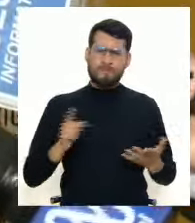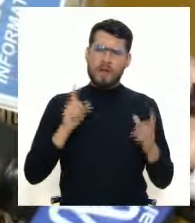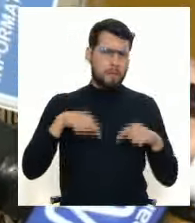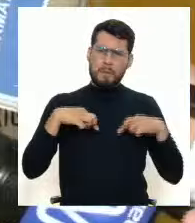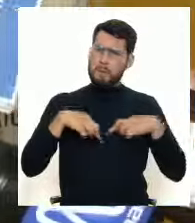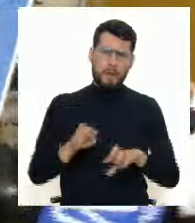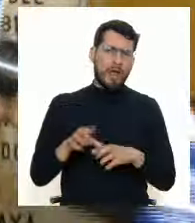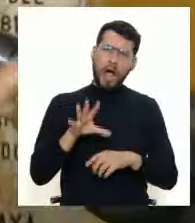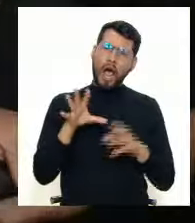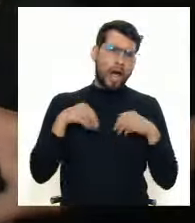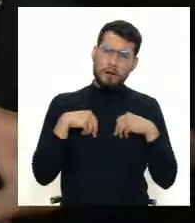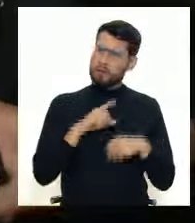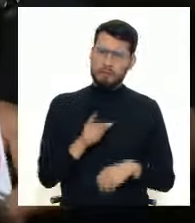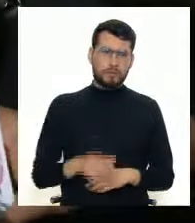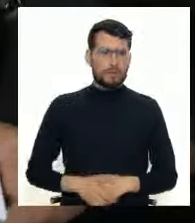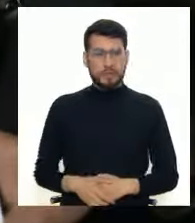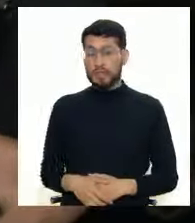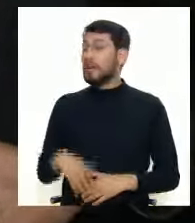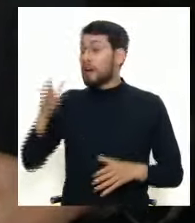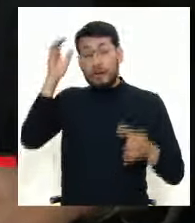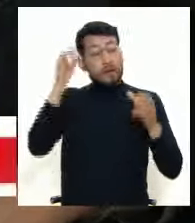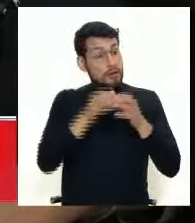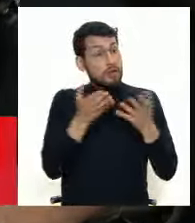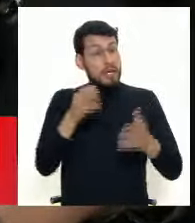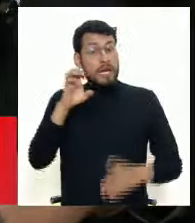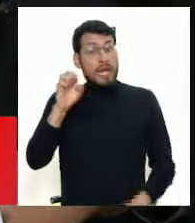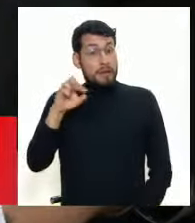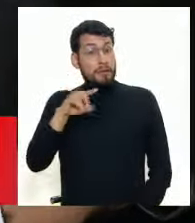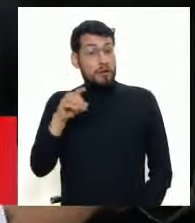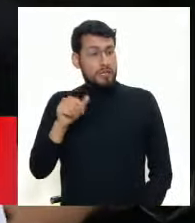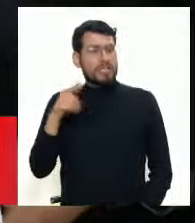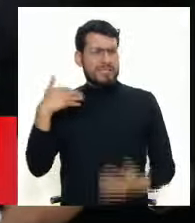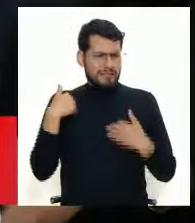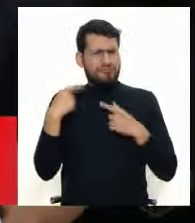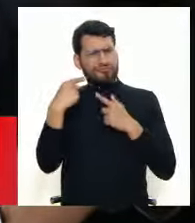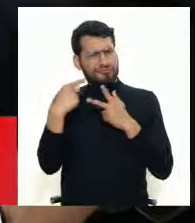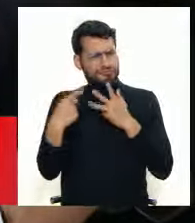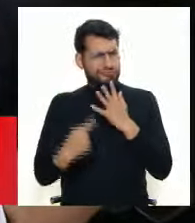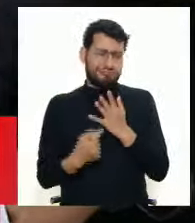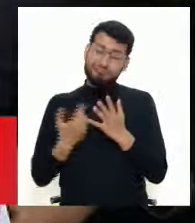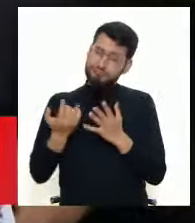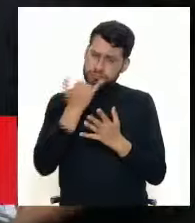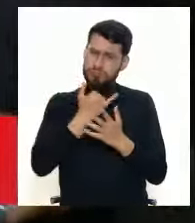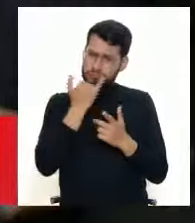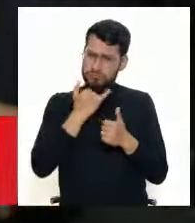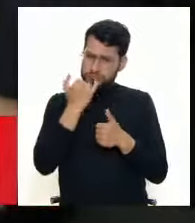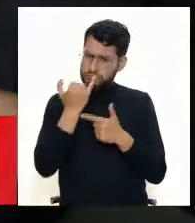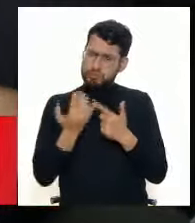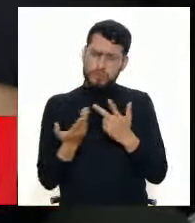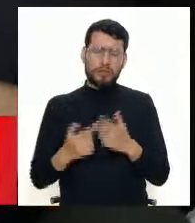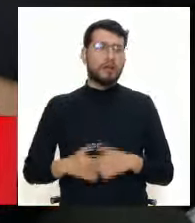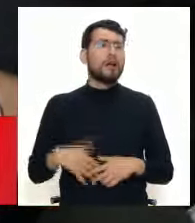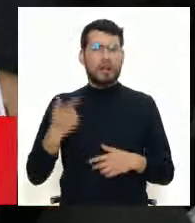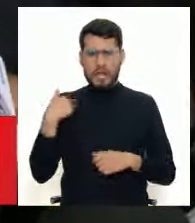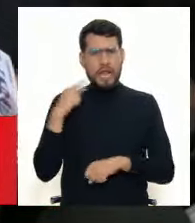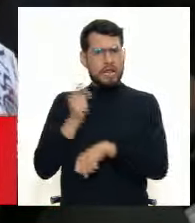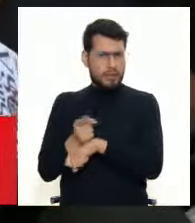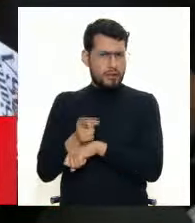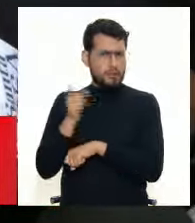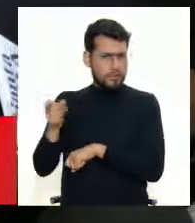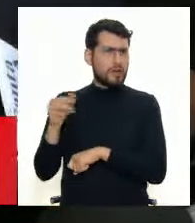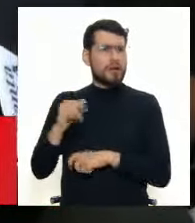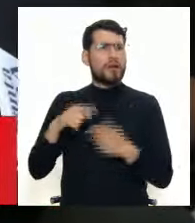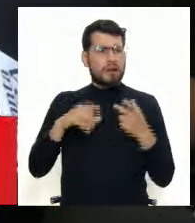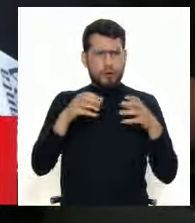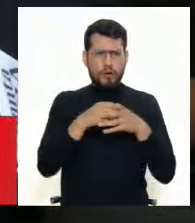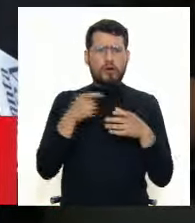seguir permitiendo. El congresista Espinosa tiene varios temas en ética. Tiene una denuncia en la Subcomisión